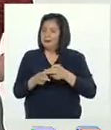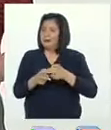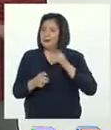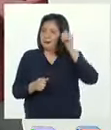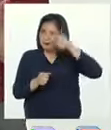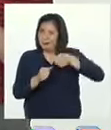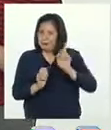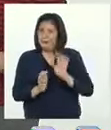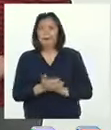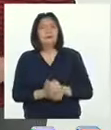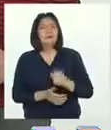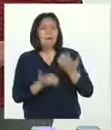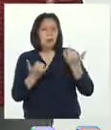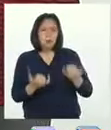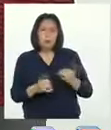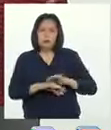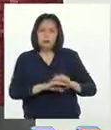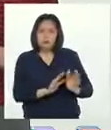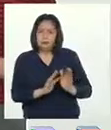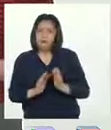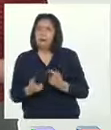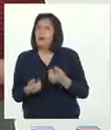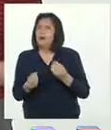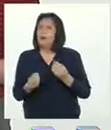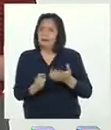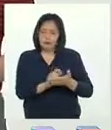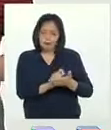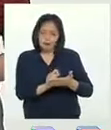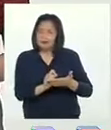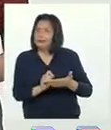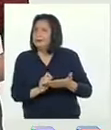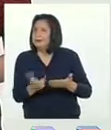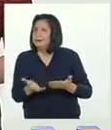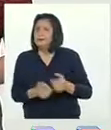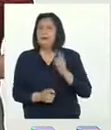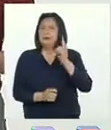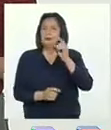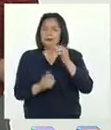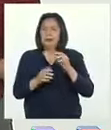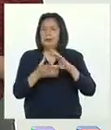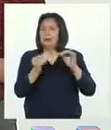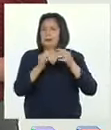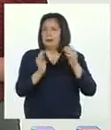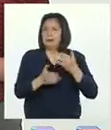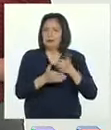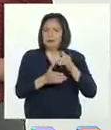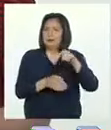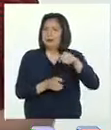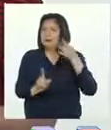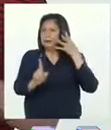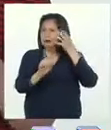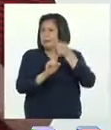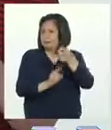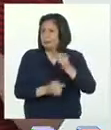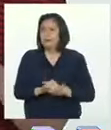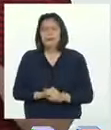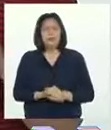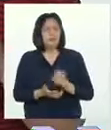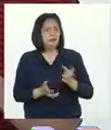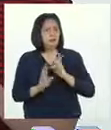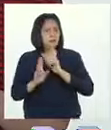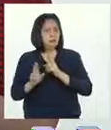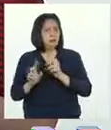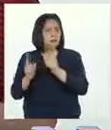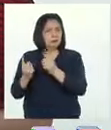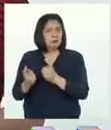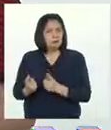recuento. Hoy hemos planificado la escritura de un plan de acción para uno de los casos compartidos en este reto.